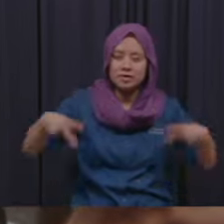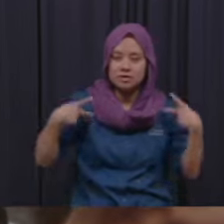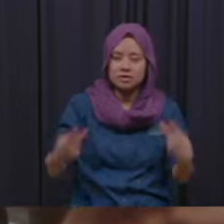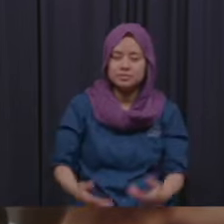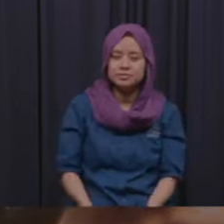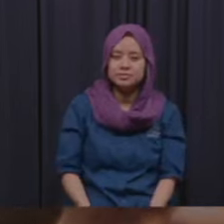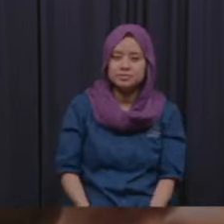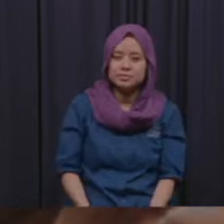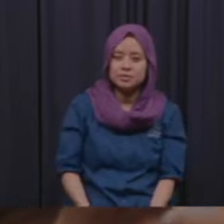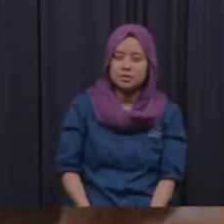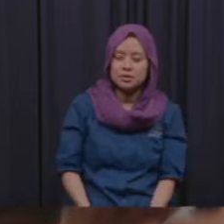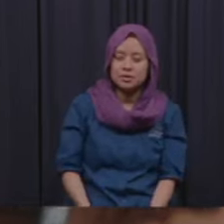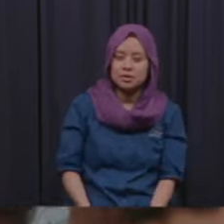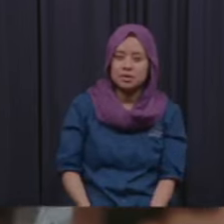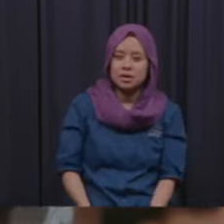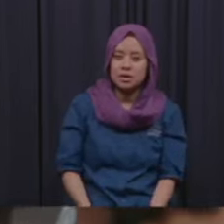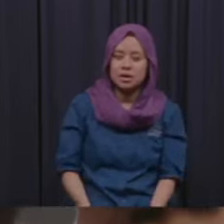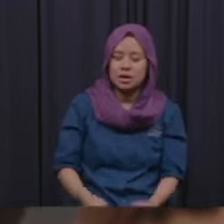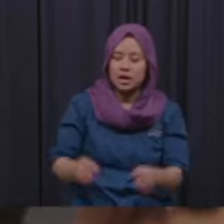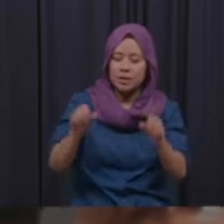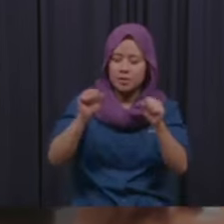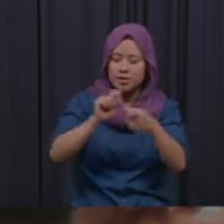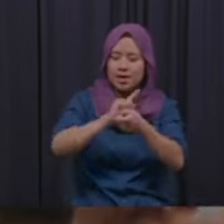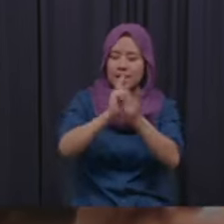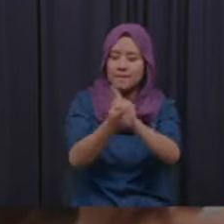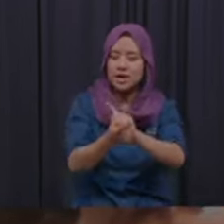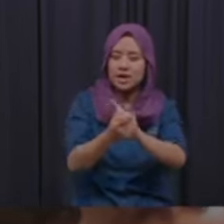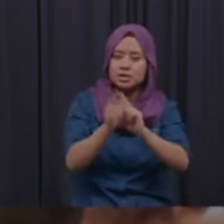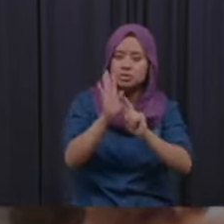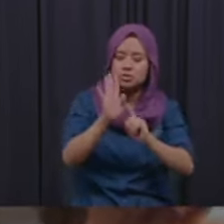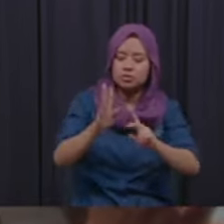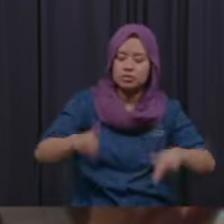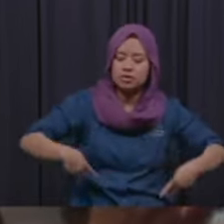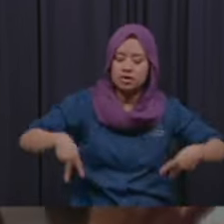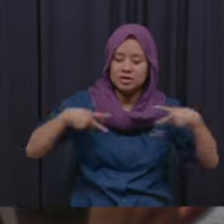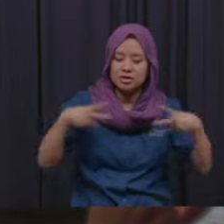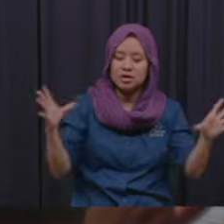Que sean trasplantados de esas tinieblas a tu luz admirable.